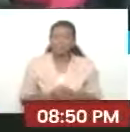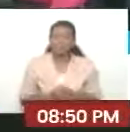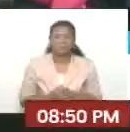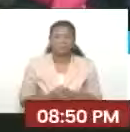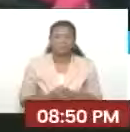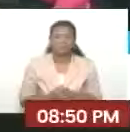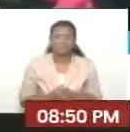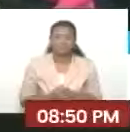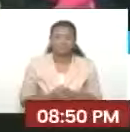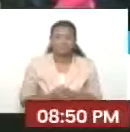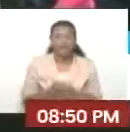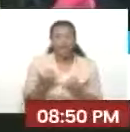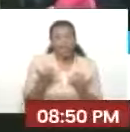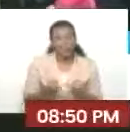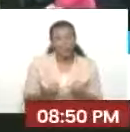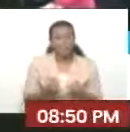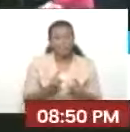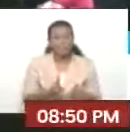Pregúntale